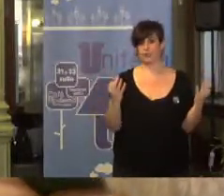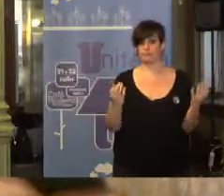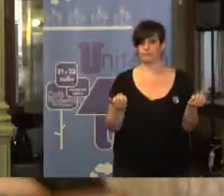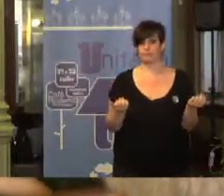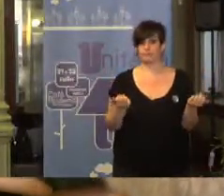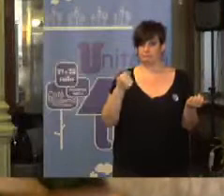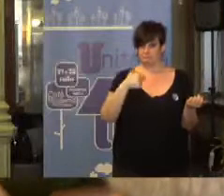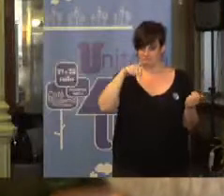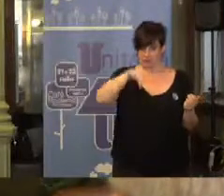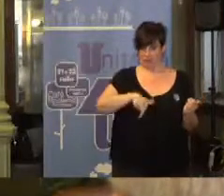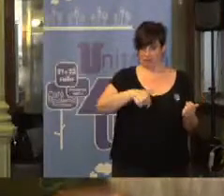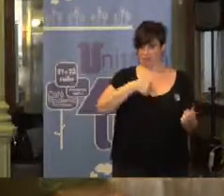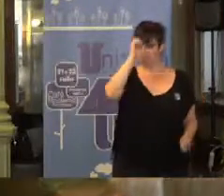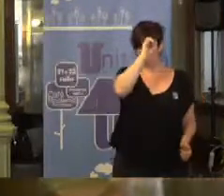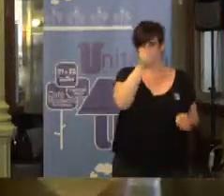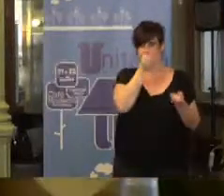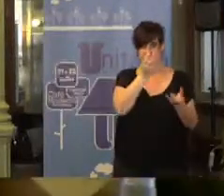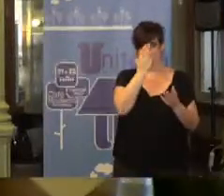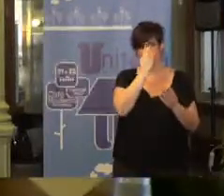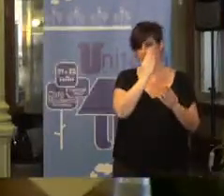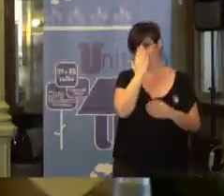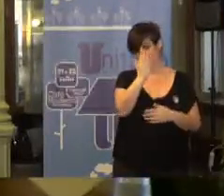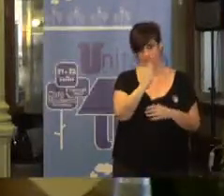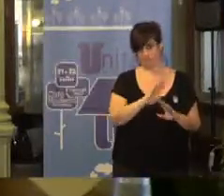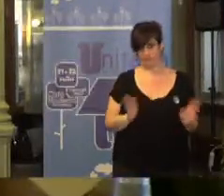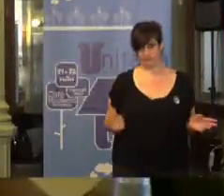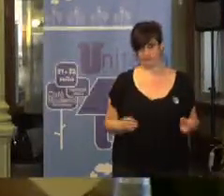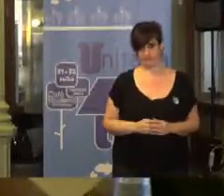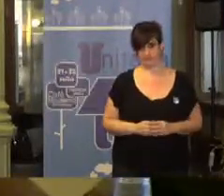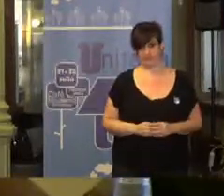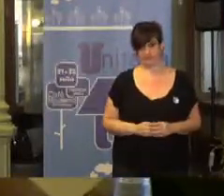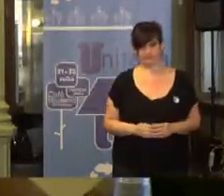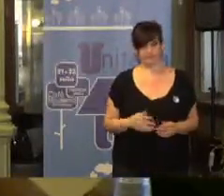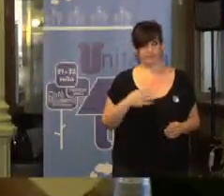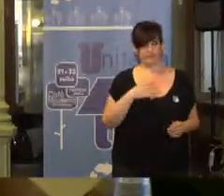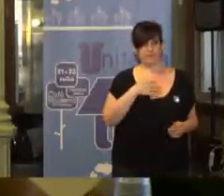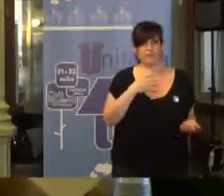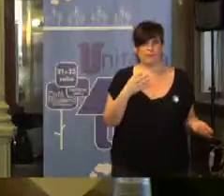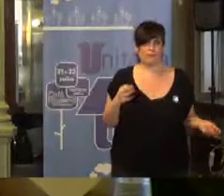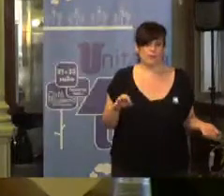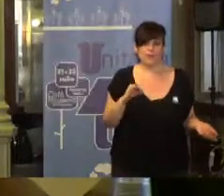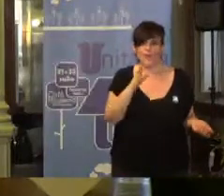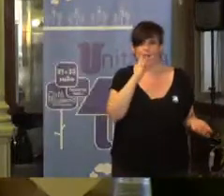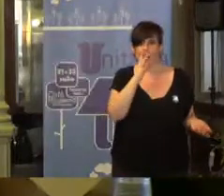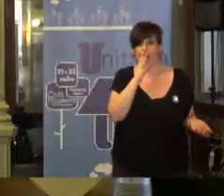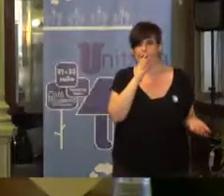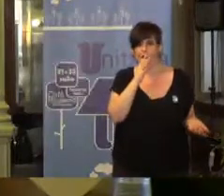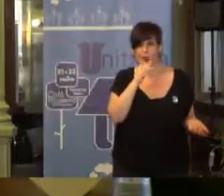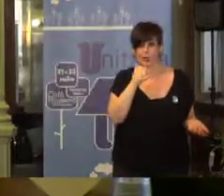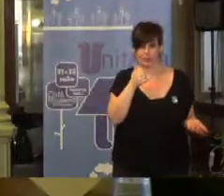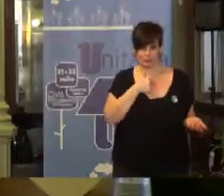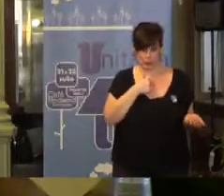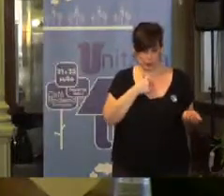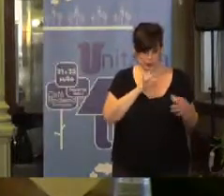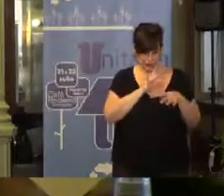posición aquí, e o mellor, pois, non veño, a ver, acábaseme de quitar ahora de aquí un pequeno guión que teño, xa